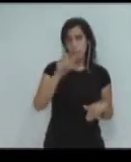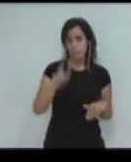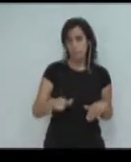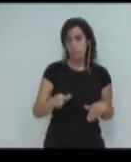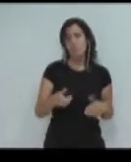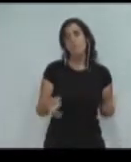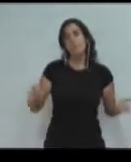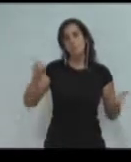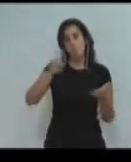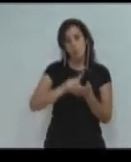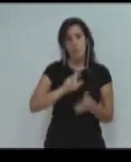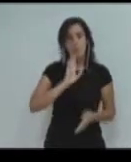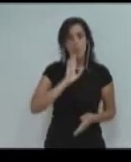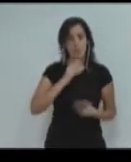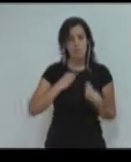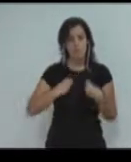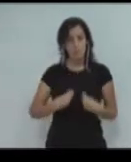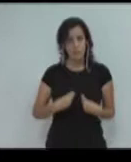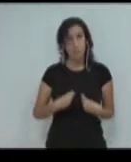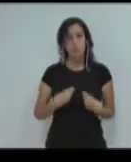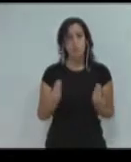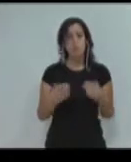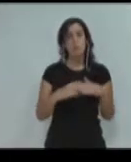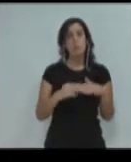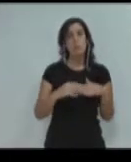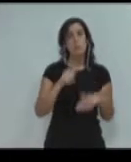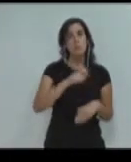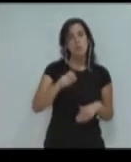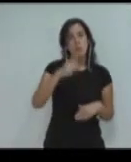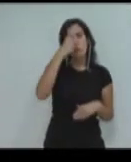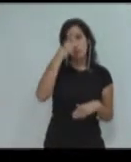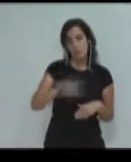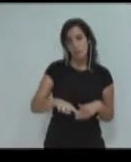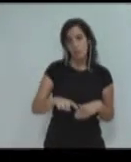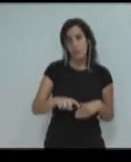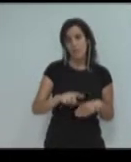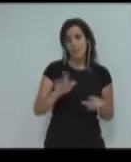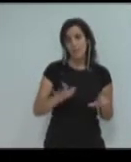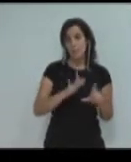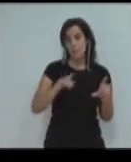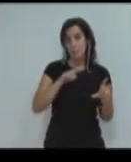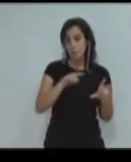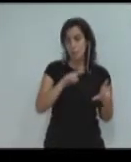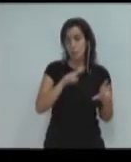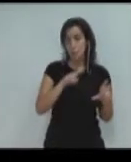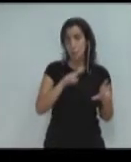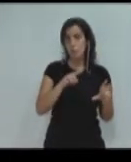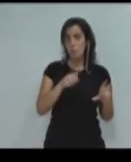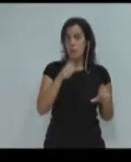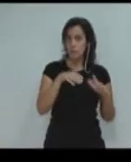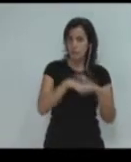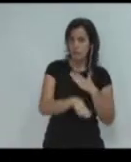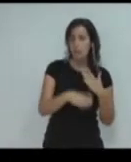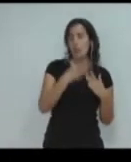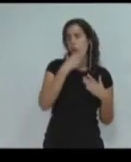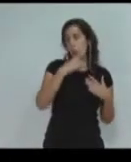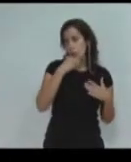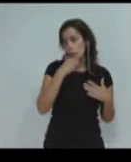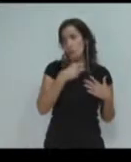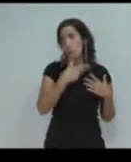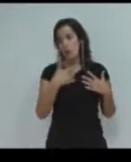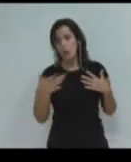volvemos a lo de antes, el usuario sabe que esos dispositivos son más accesibles, aparte de bonitos, no sé qué, no sé